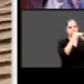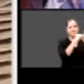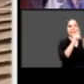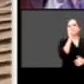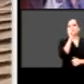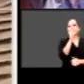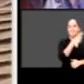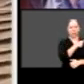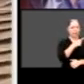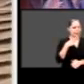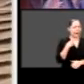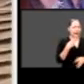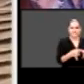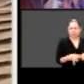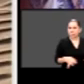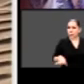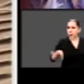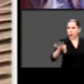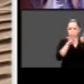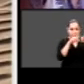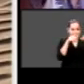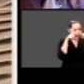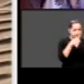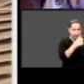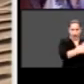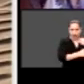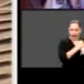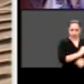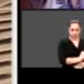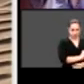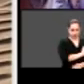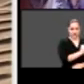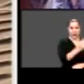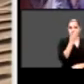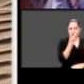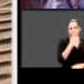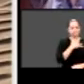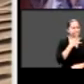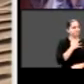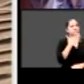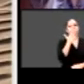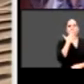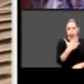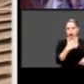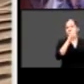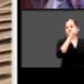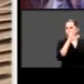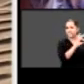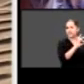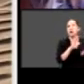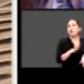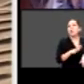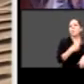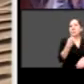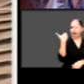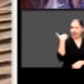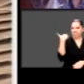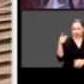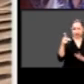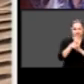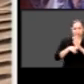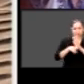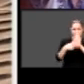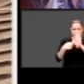Esto, porque como ya decía el reportaje que oímos hace un momento, si cambiamos el principio de la historia de cada